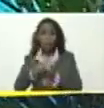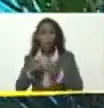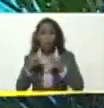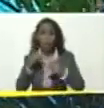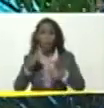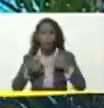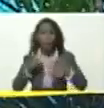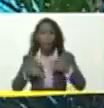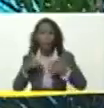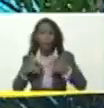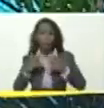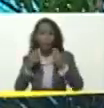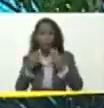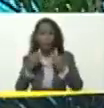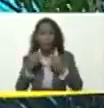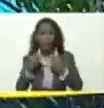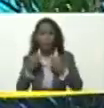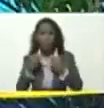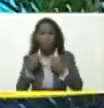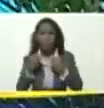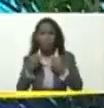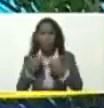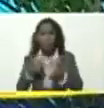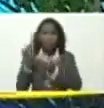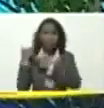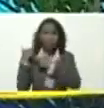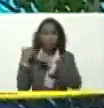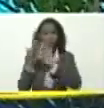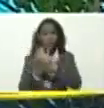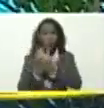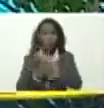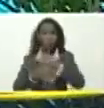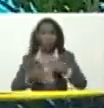actividades, muchas correspondían